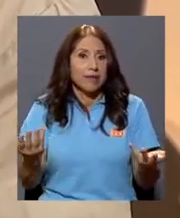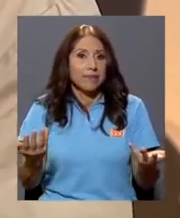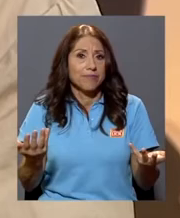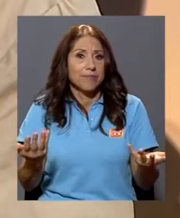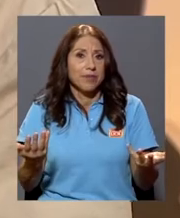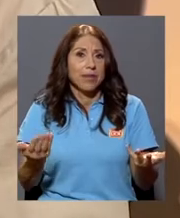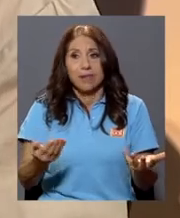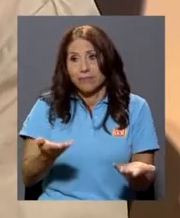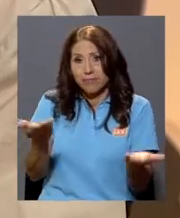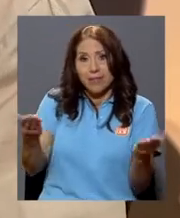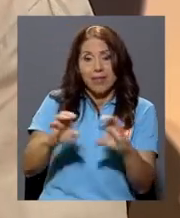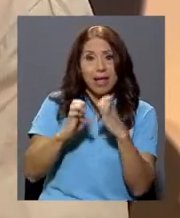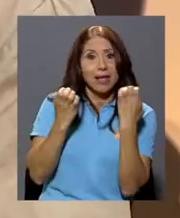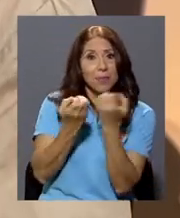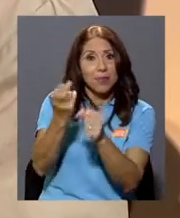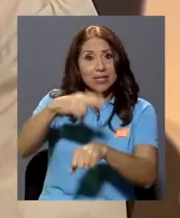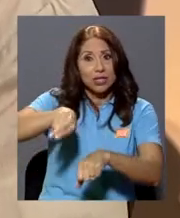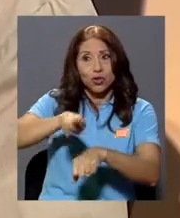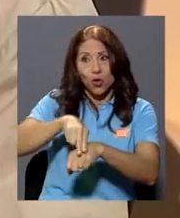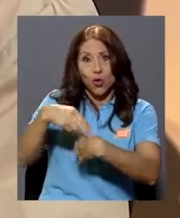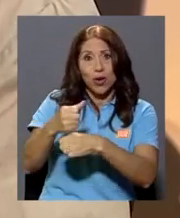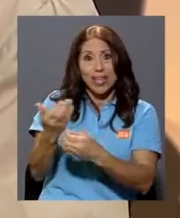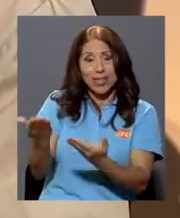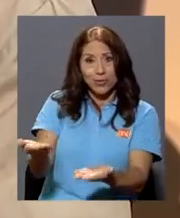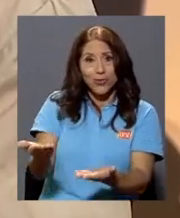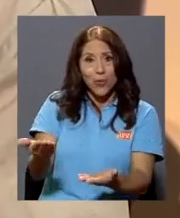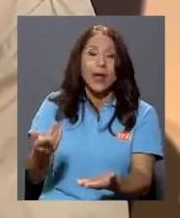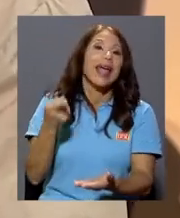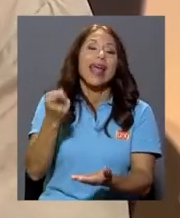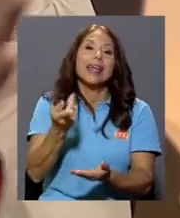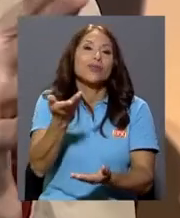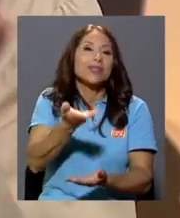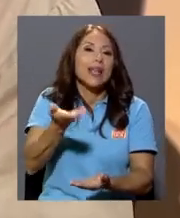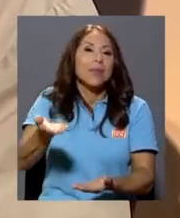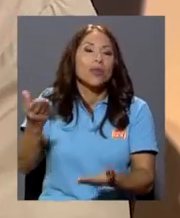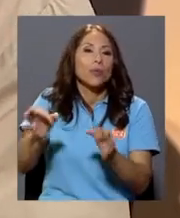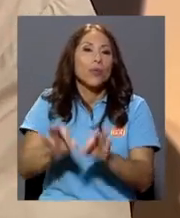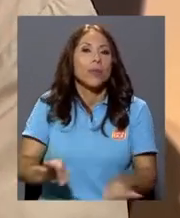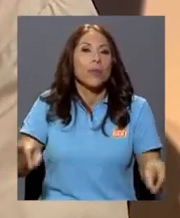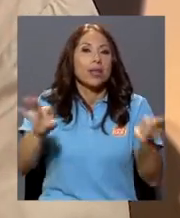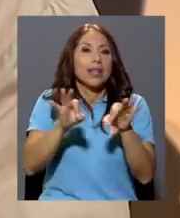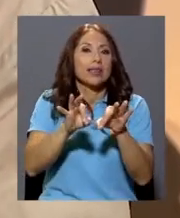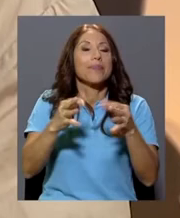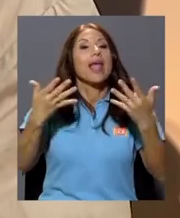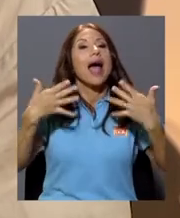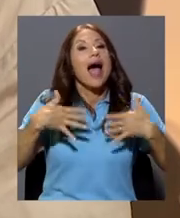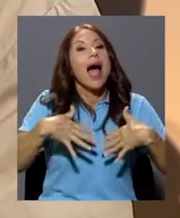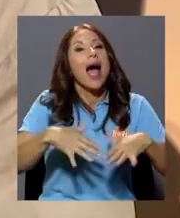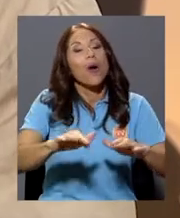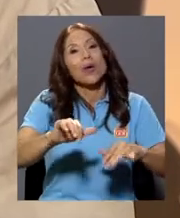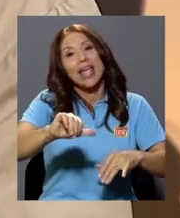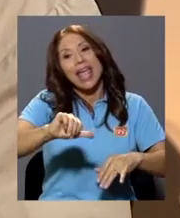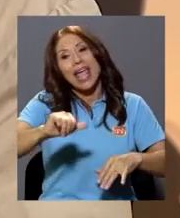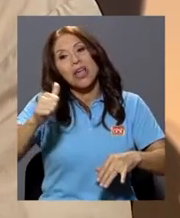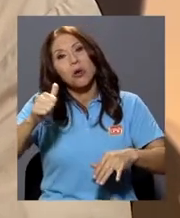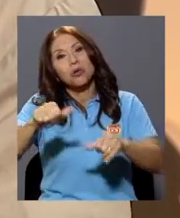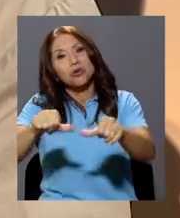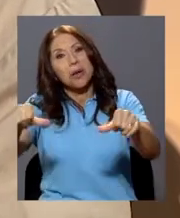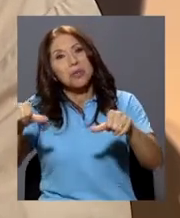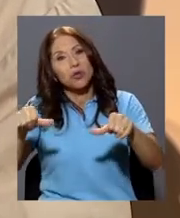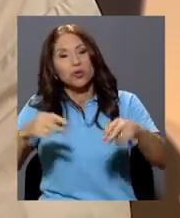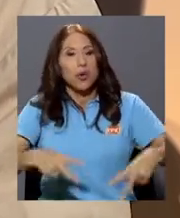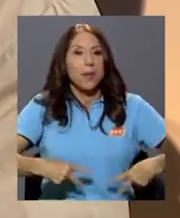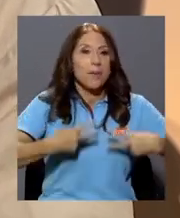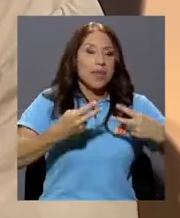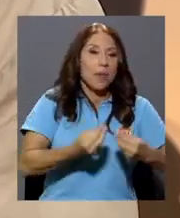Que la propia selección, y eso es un elemento, creo, muy importante que se ha hecho, aunque en otras partes, en otros sectores de lo que sería la vida pública o de la